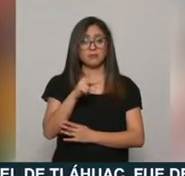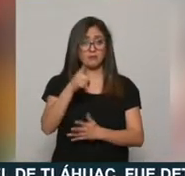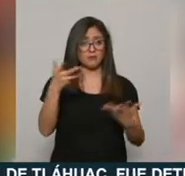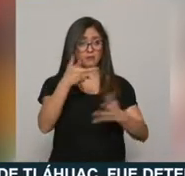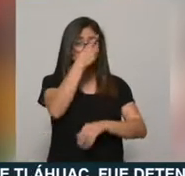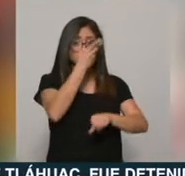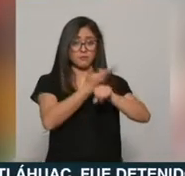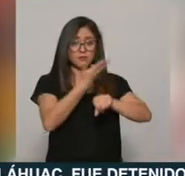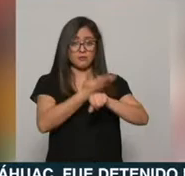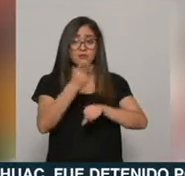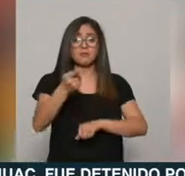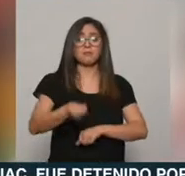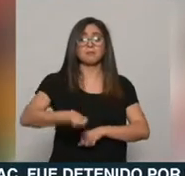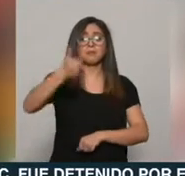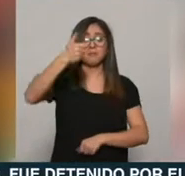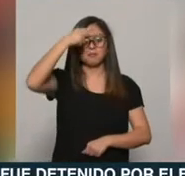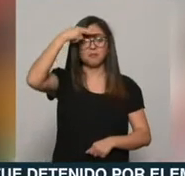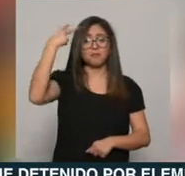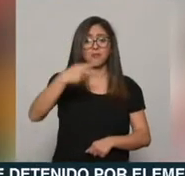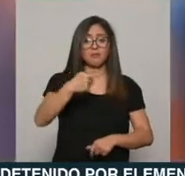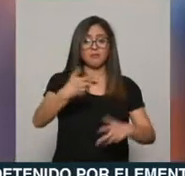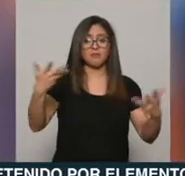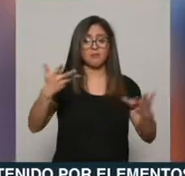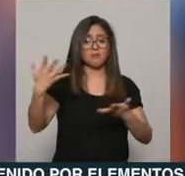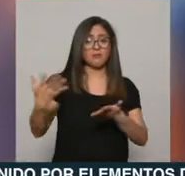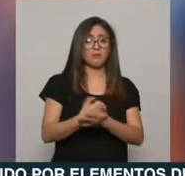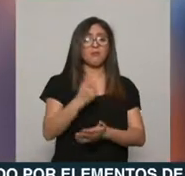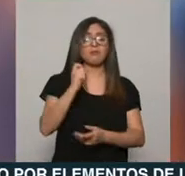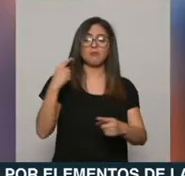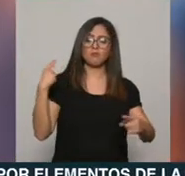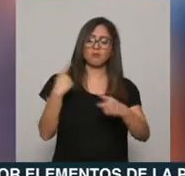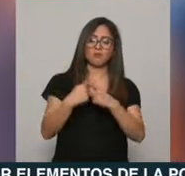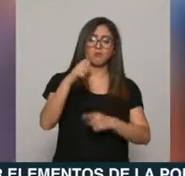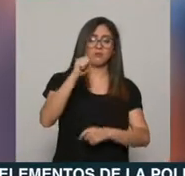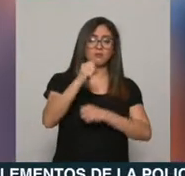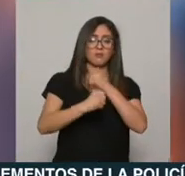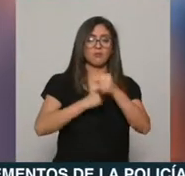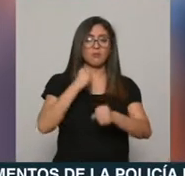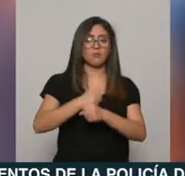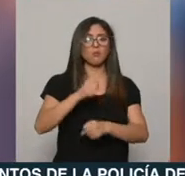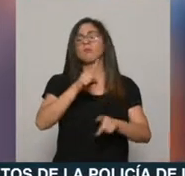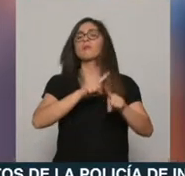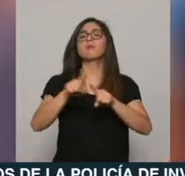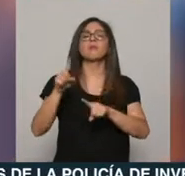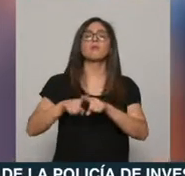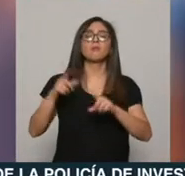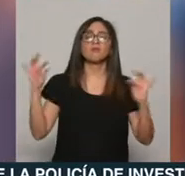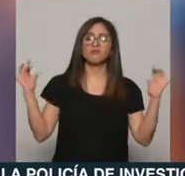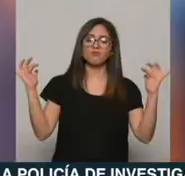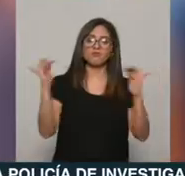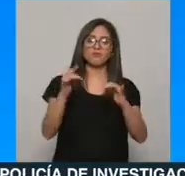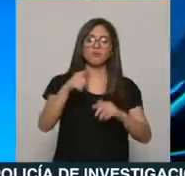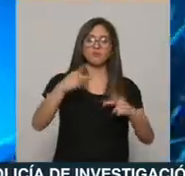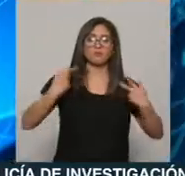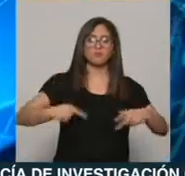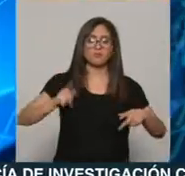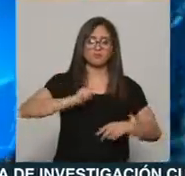ello se convirtió en el primer mexicano en conseguirlo, luego de 60 años efectuándose este importante evento que reúne a los mejores de la